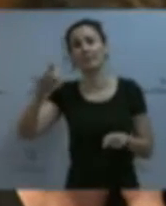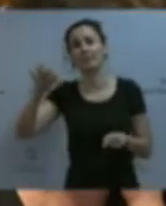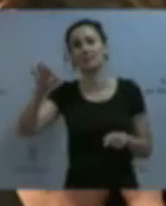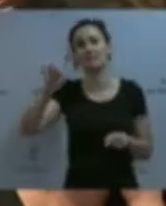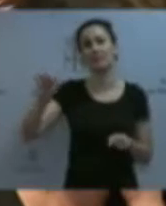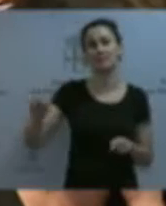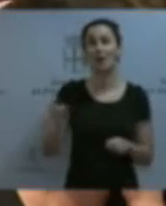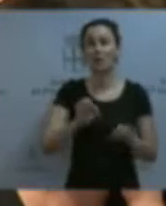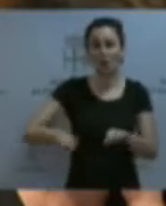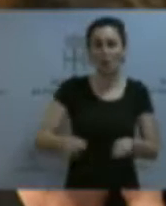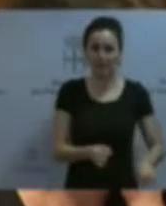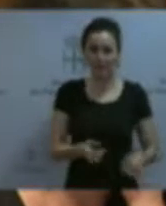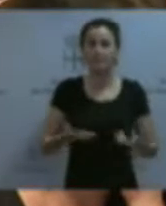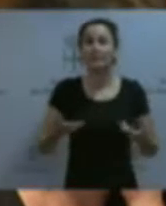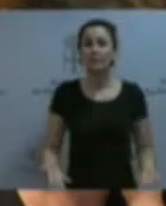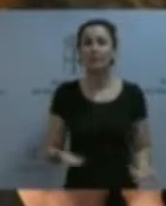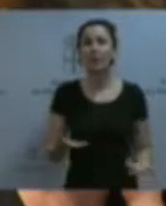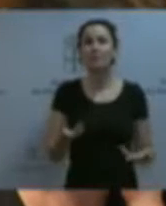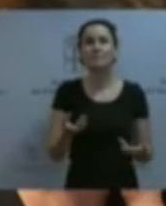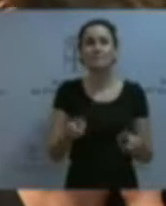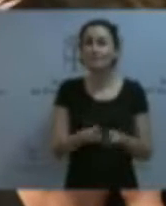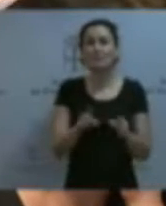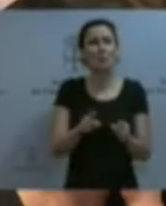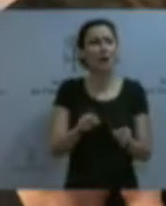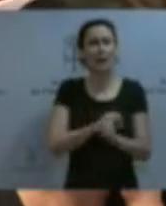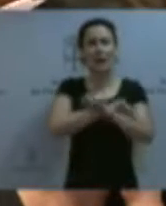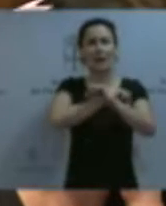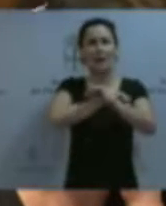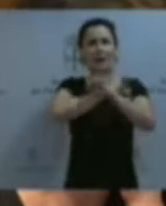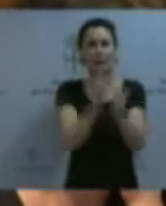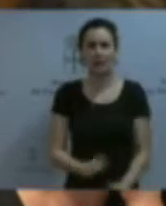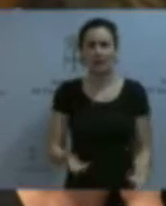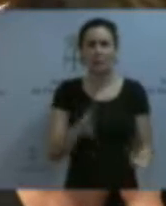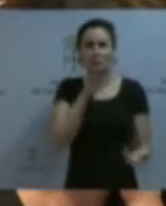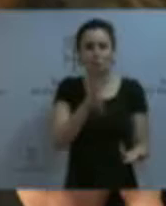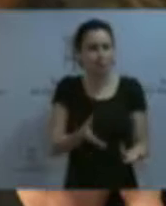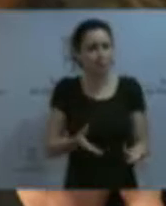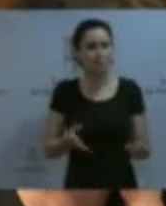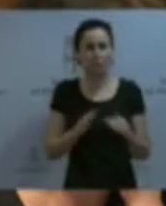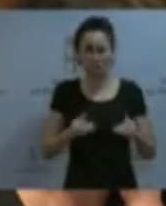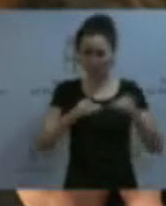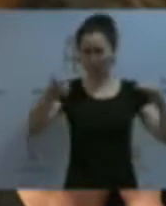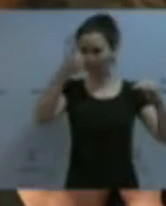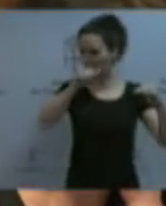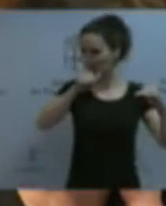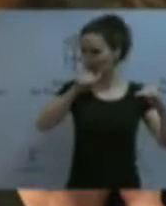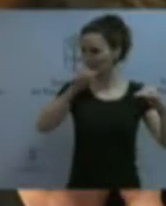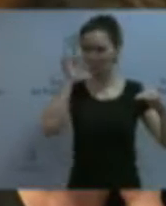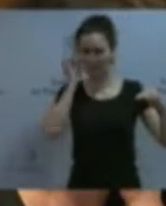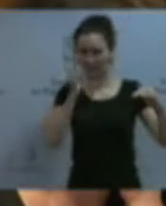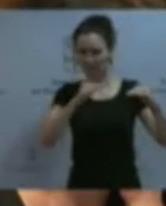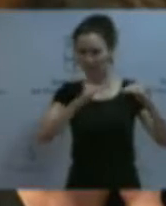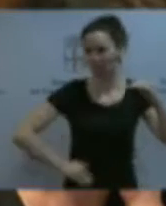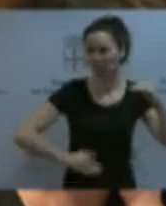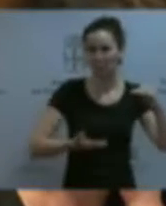ellos que determinan la imposibilidad de competir en igualdad de condiciones que sus compañeros hombres, privándola de